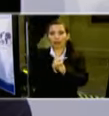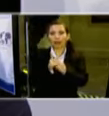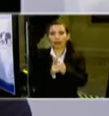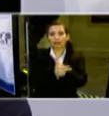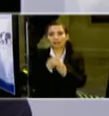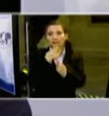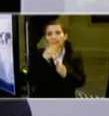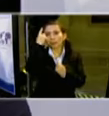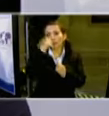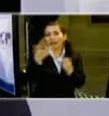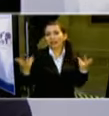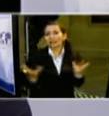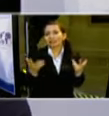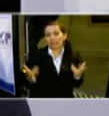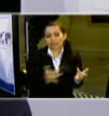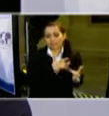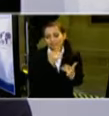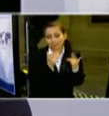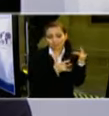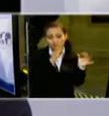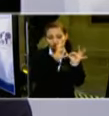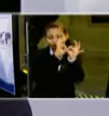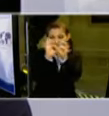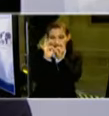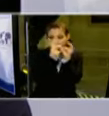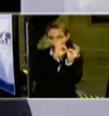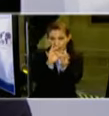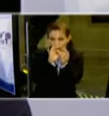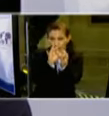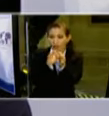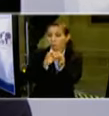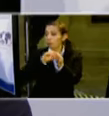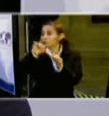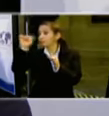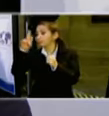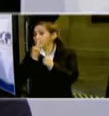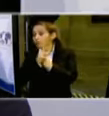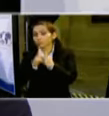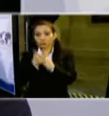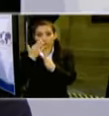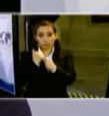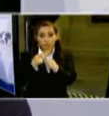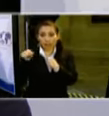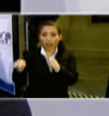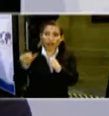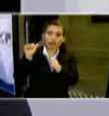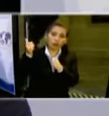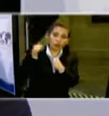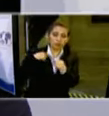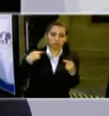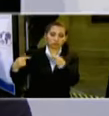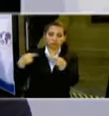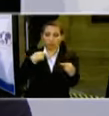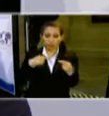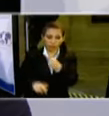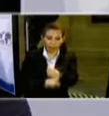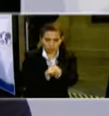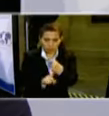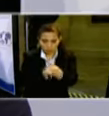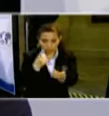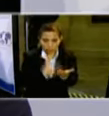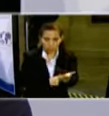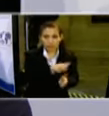para crear un sentimiento de unidad frente al exterior cuando existían serias confrontaciones